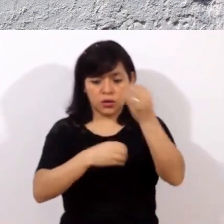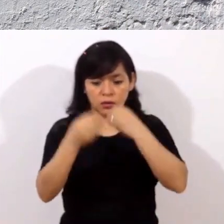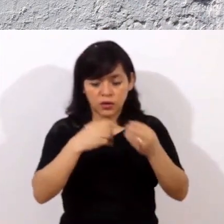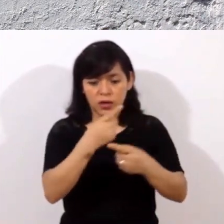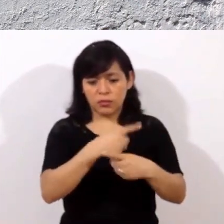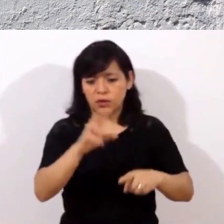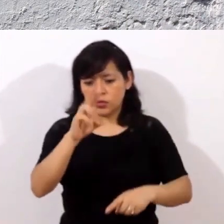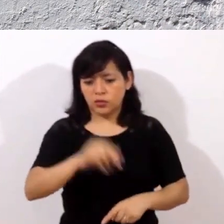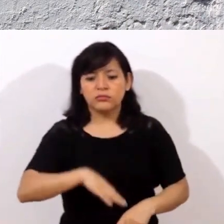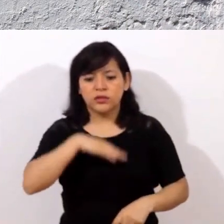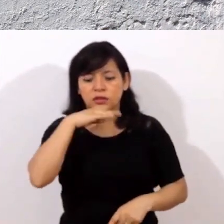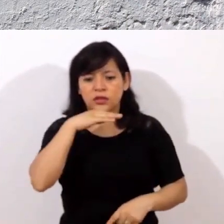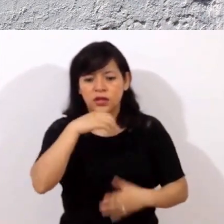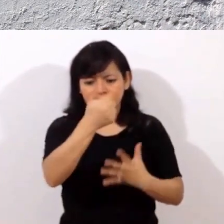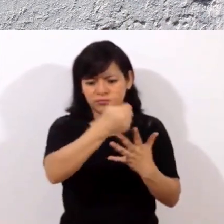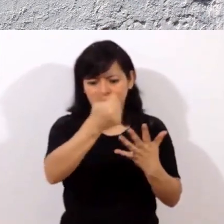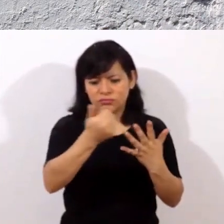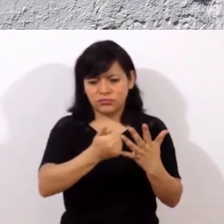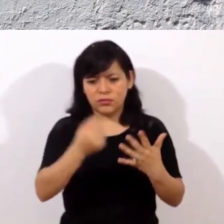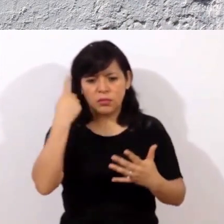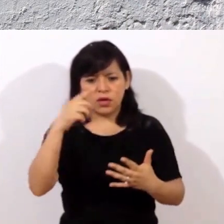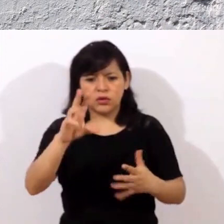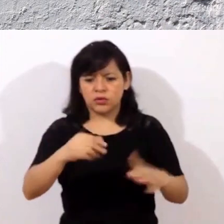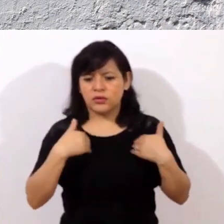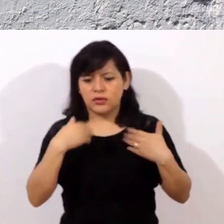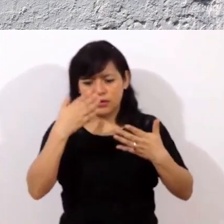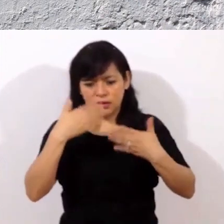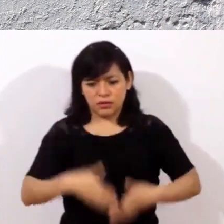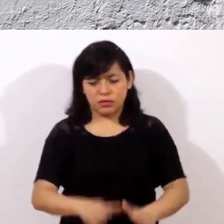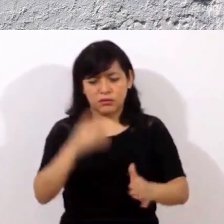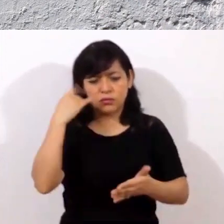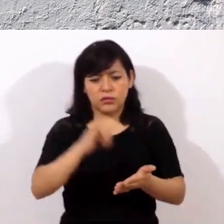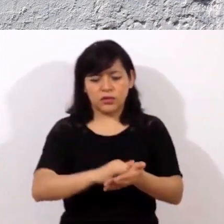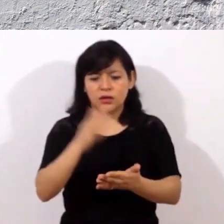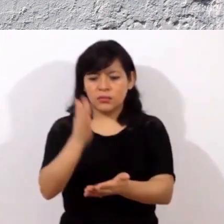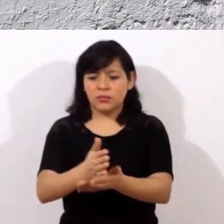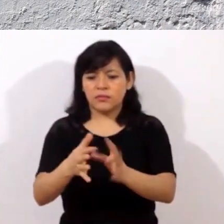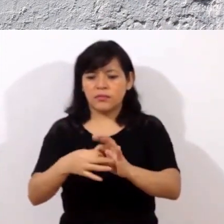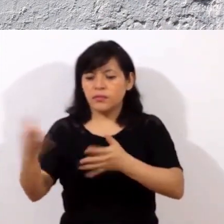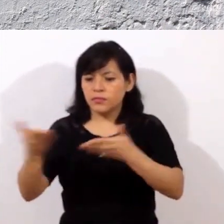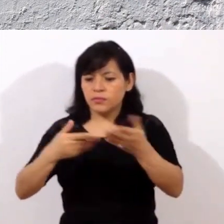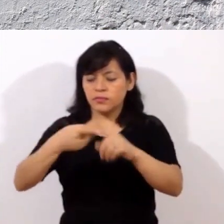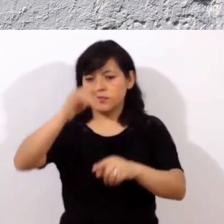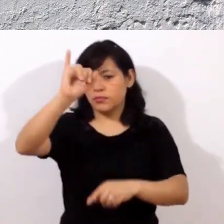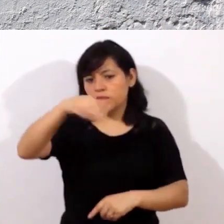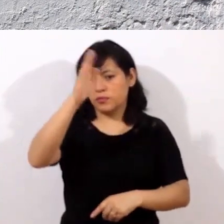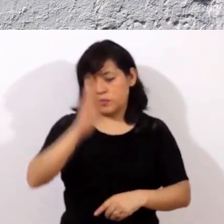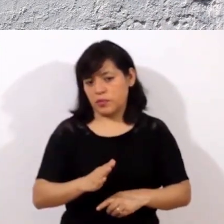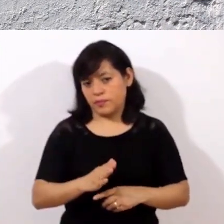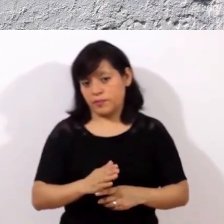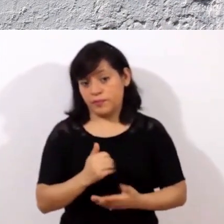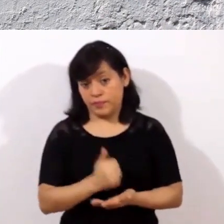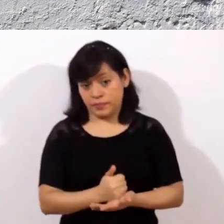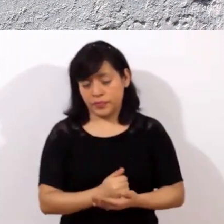no se multiplicarán, porque dejaron de servir a Jehová. Los versículos 9 y 10 nos declaran lo que hace